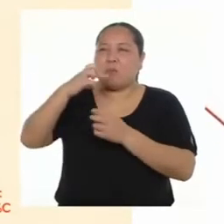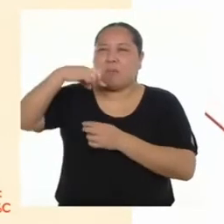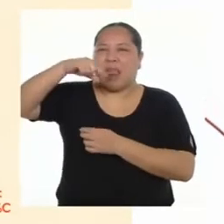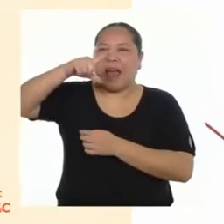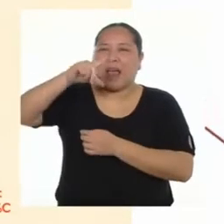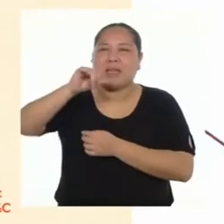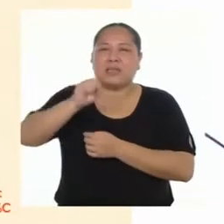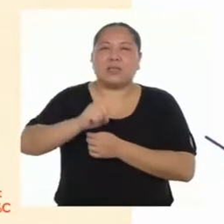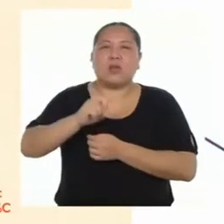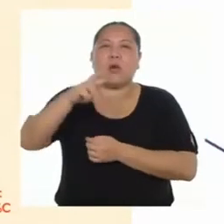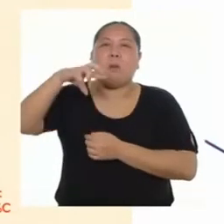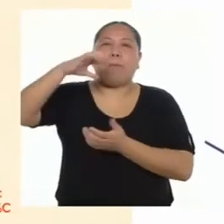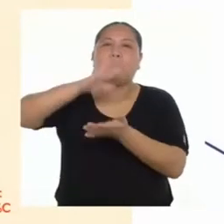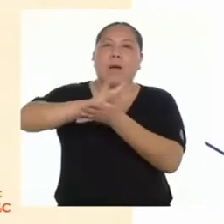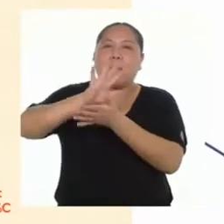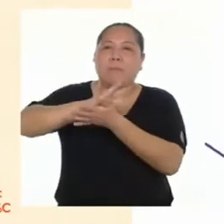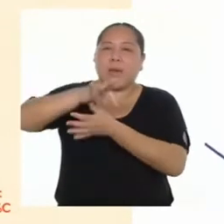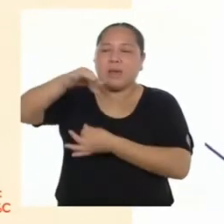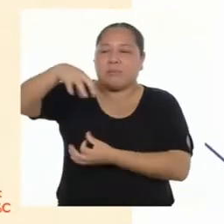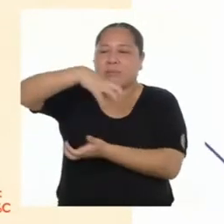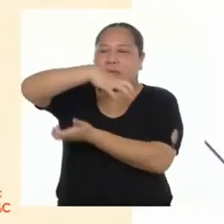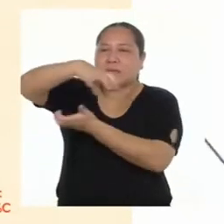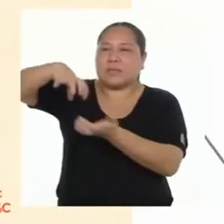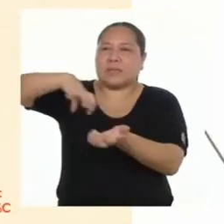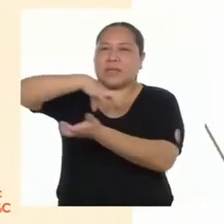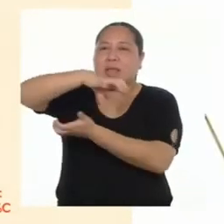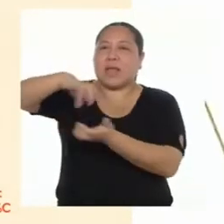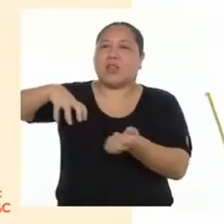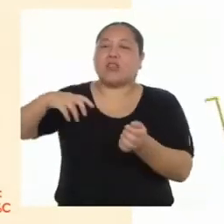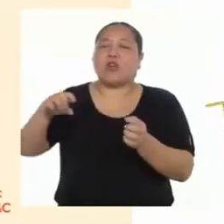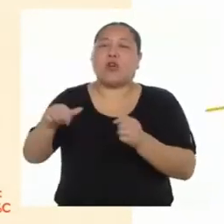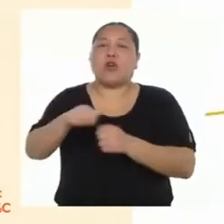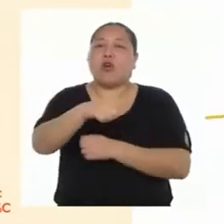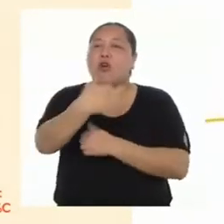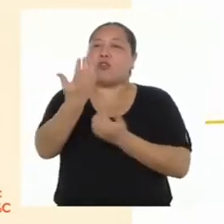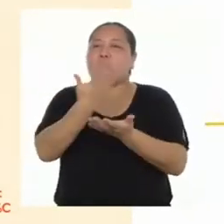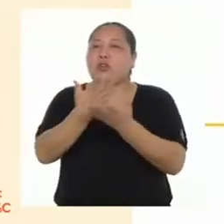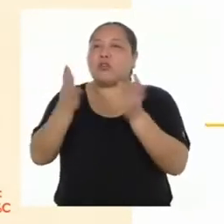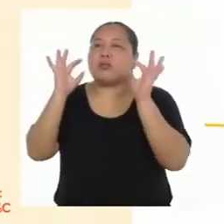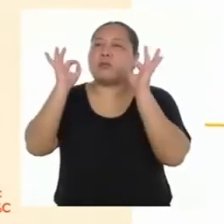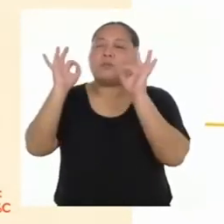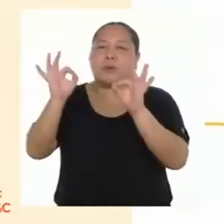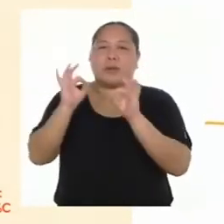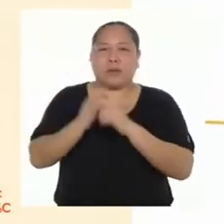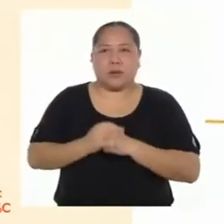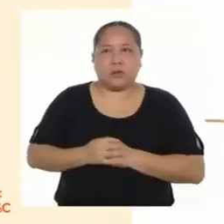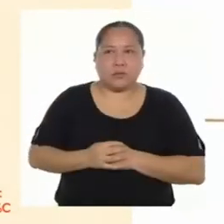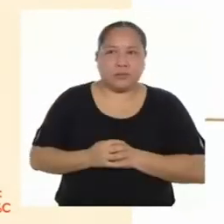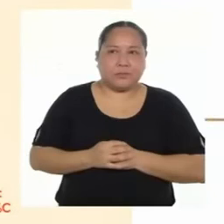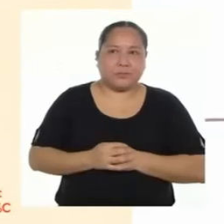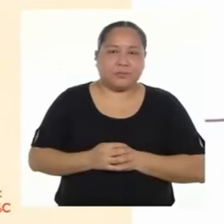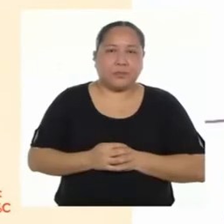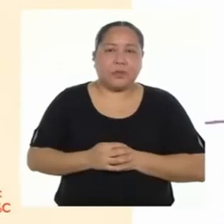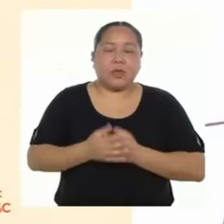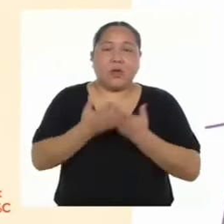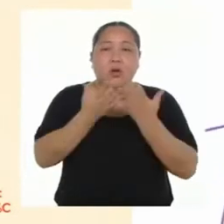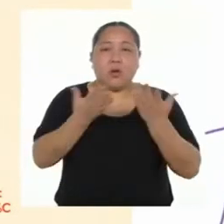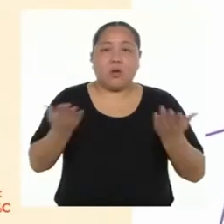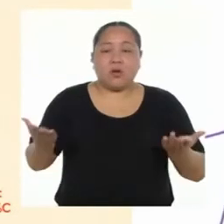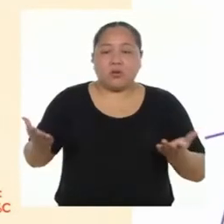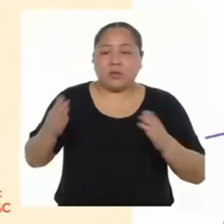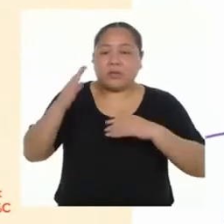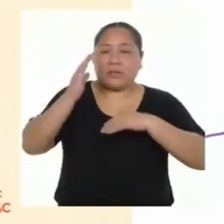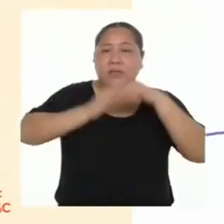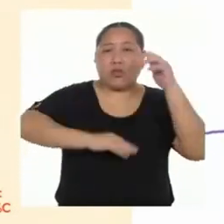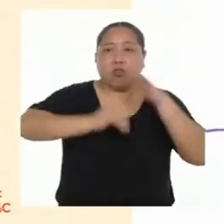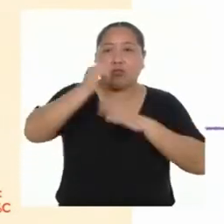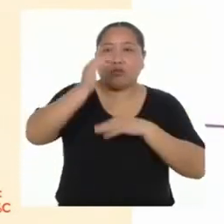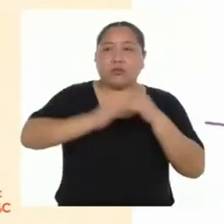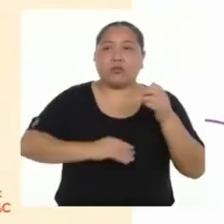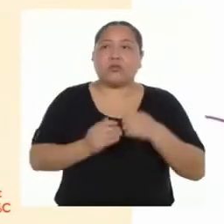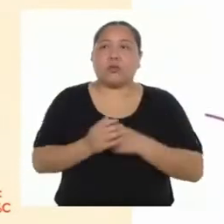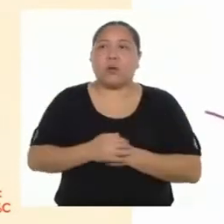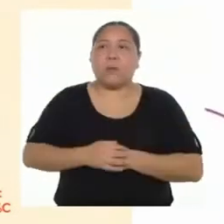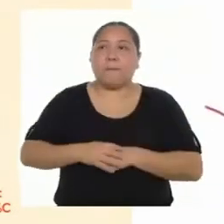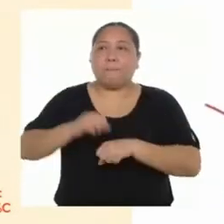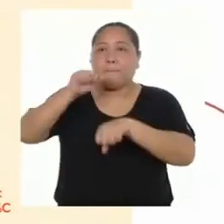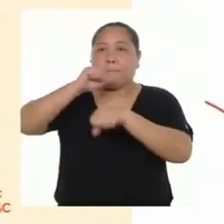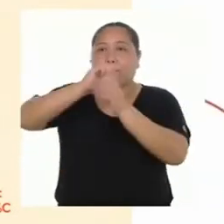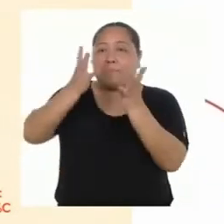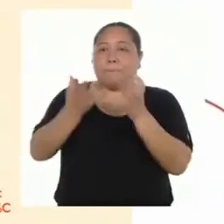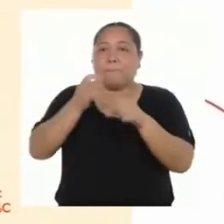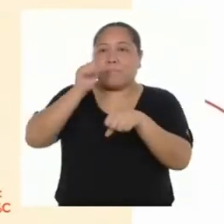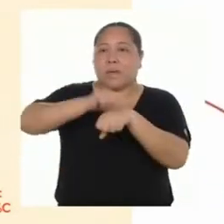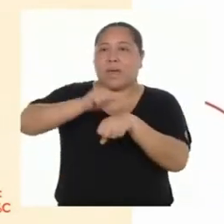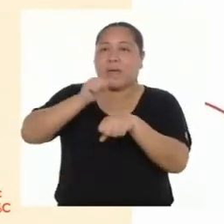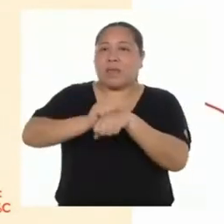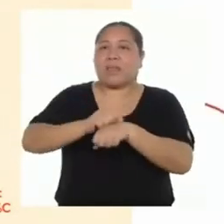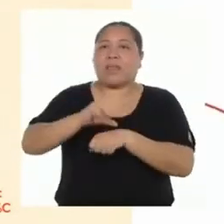papeles, generalmente están mezclados con sustancias peligrosas. Residuo de las actividades de construcción, piedras,